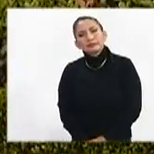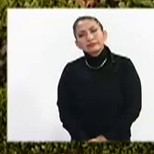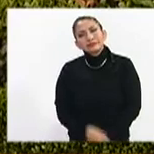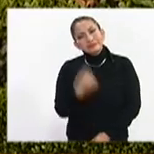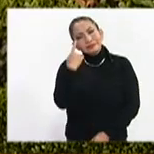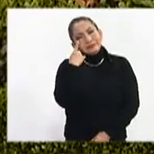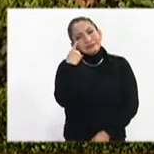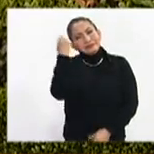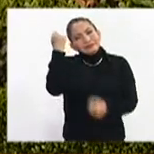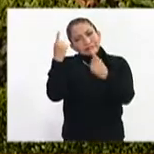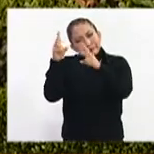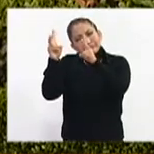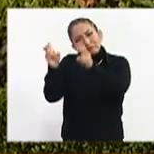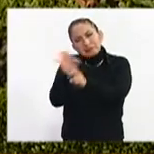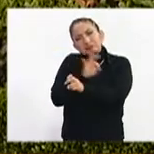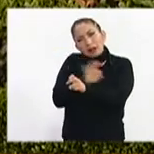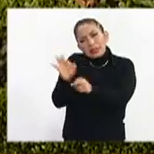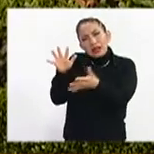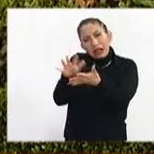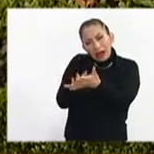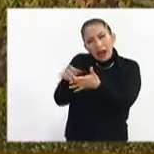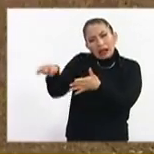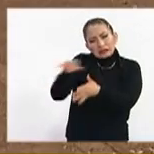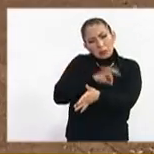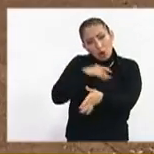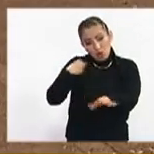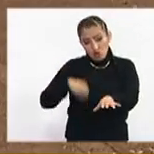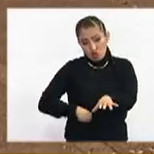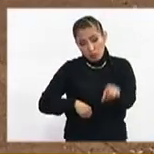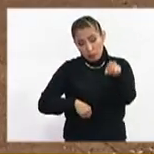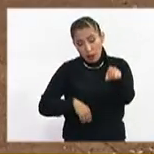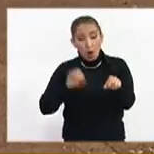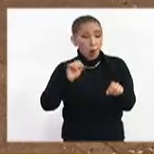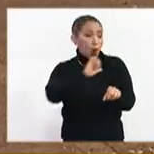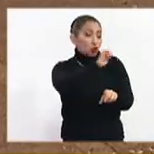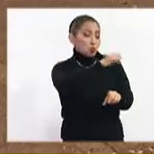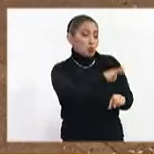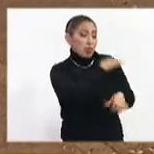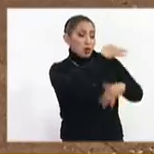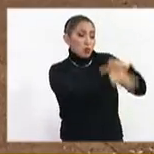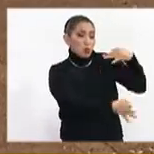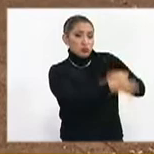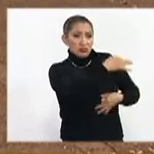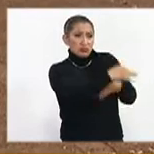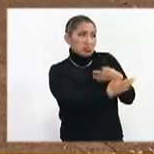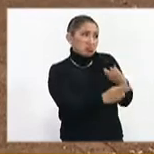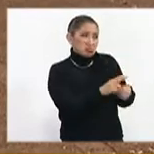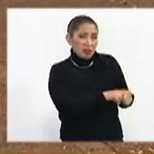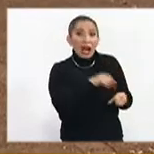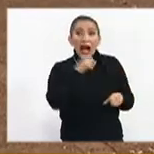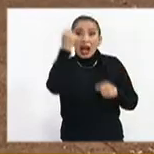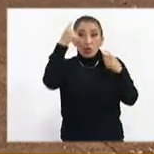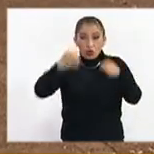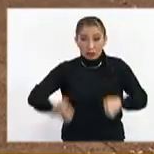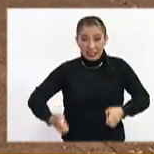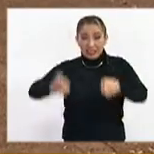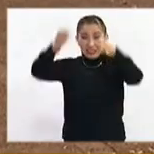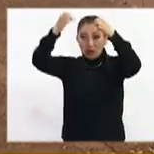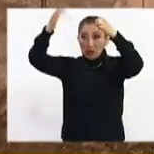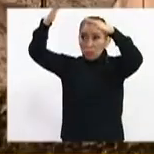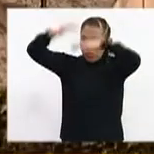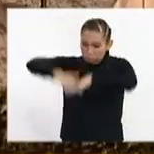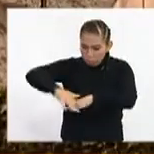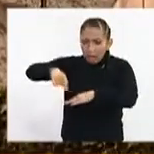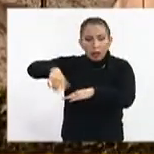en algunos casos puede ser penal, en algunos casos puede no ser penal. Hay edificios que se cayeron,